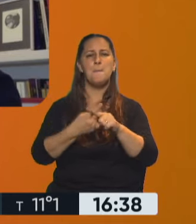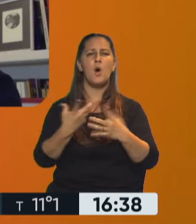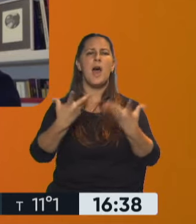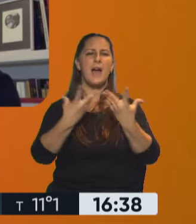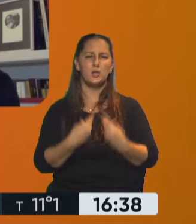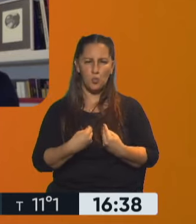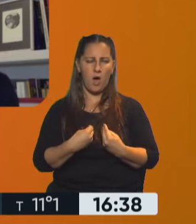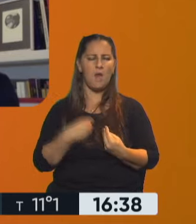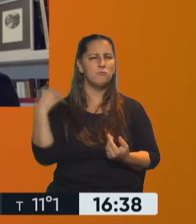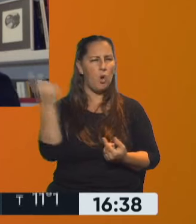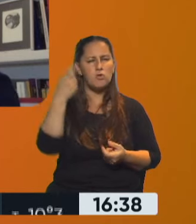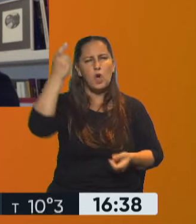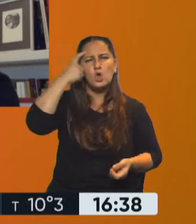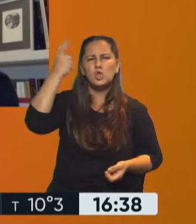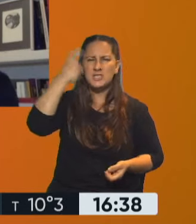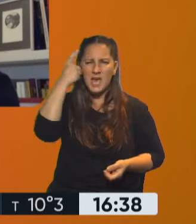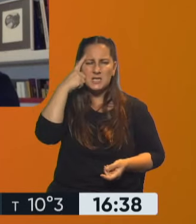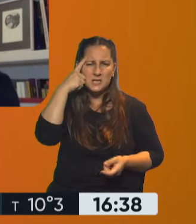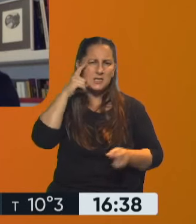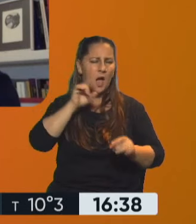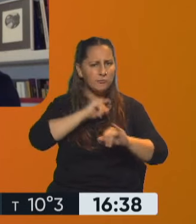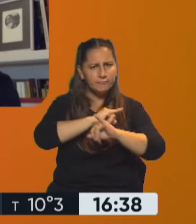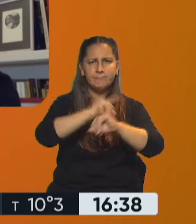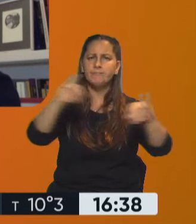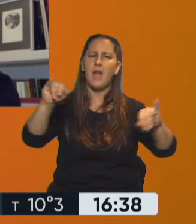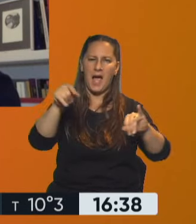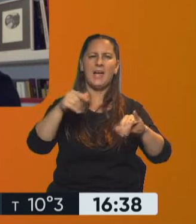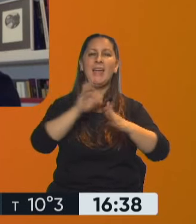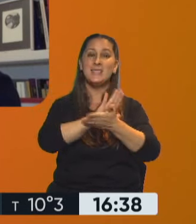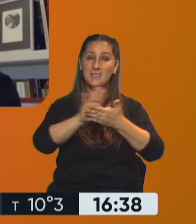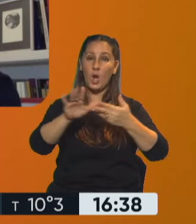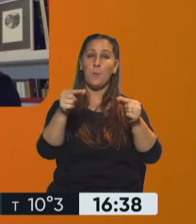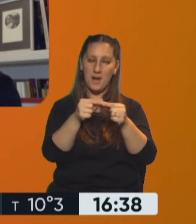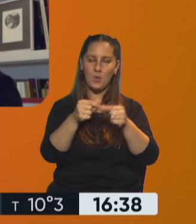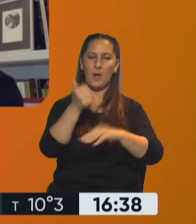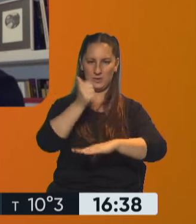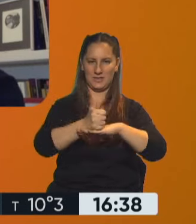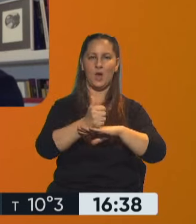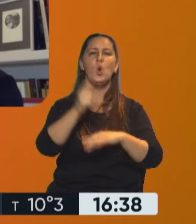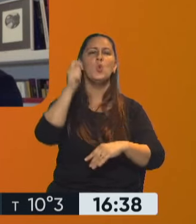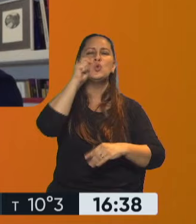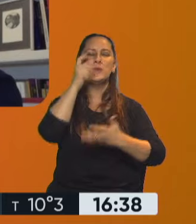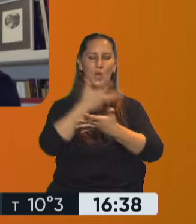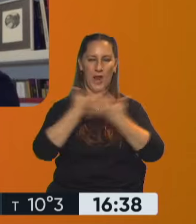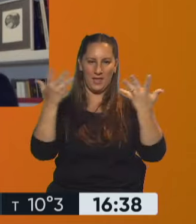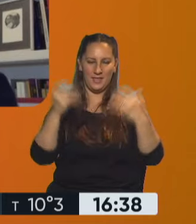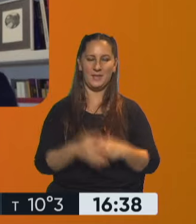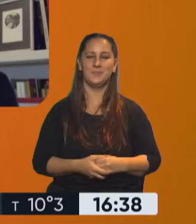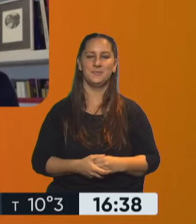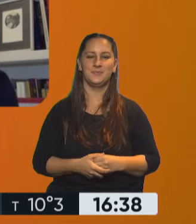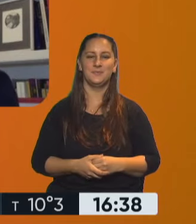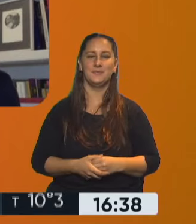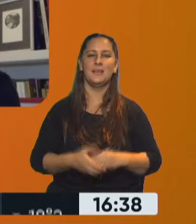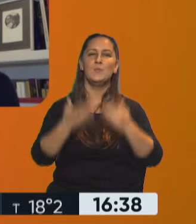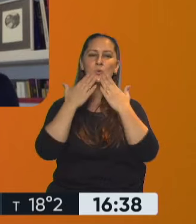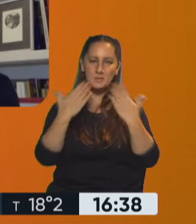concientizar también. Ahí vamos a estar pendientes del estreno de la película. Te mandamos un beso gigante. Un beso muy grande